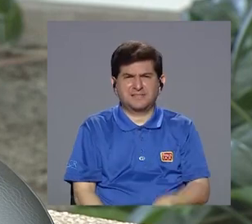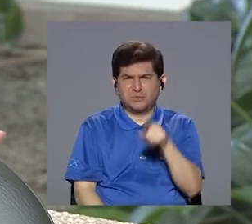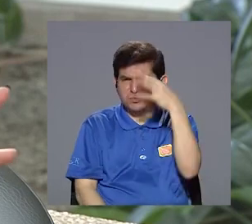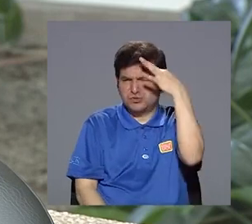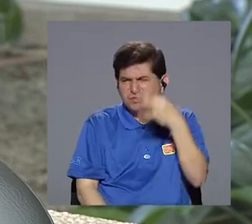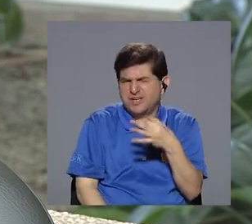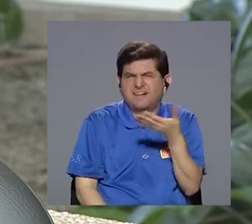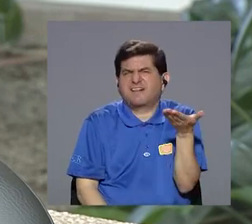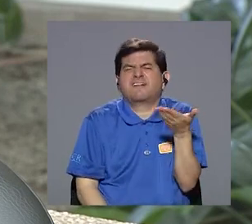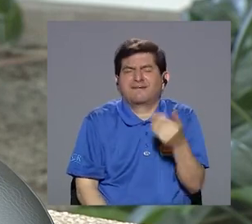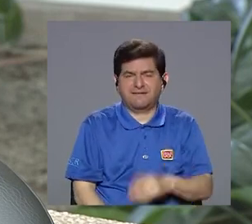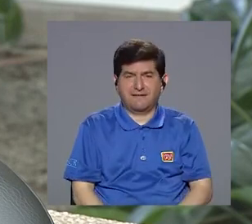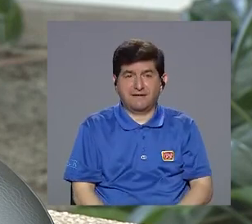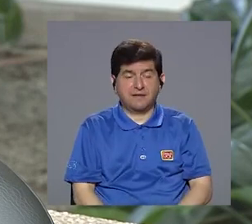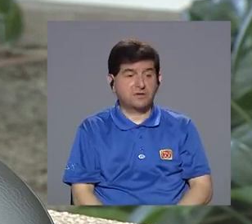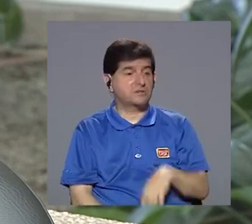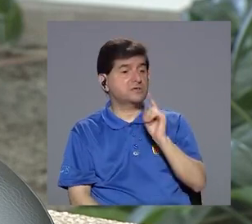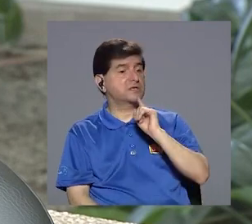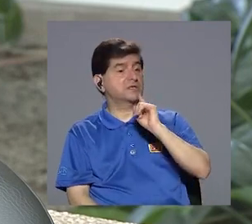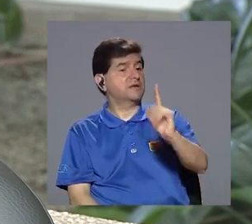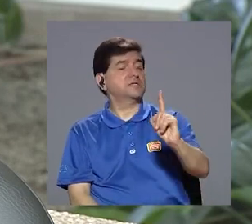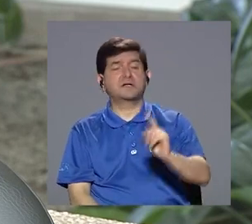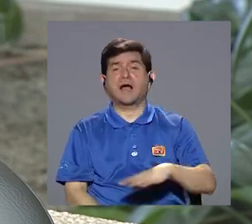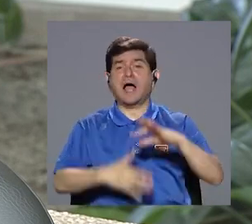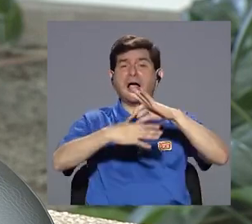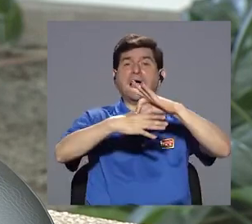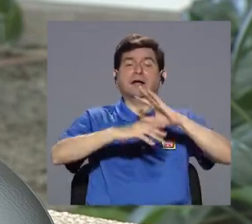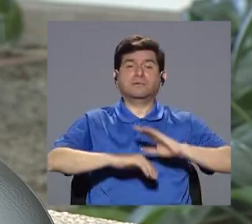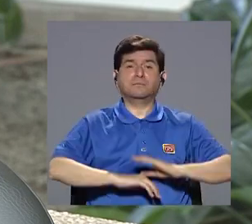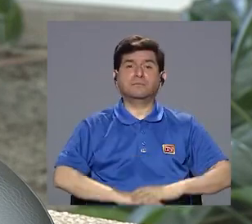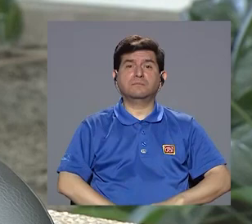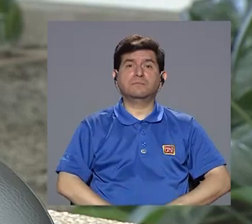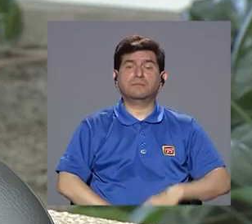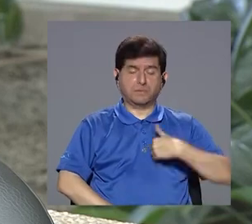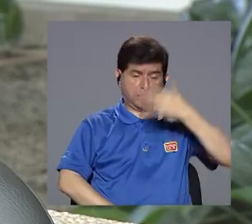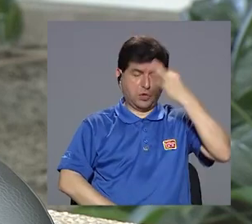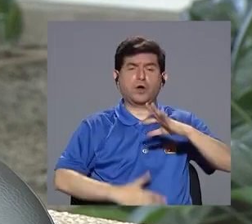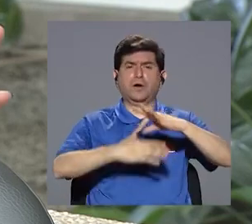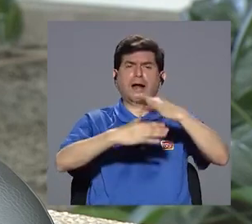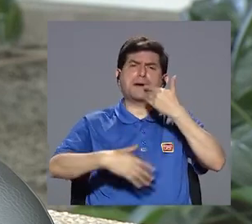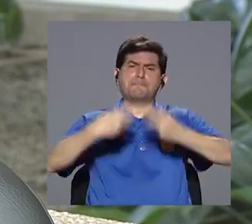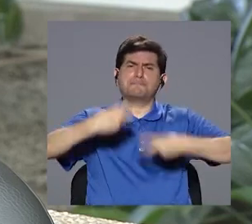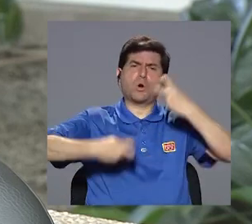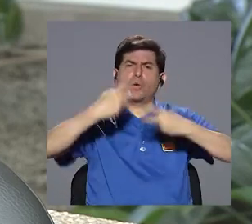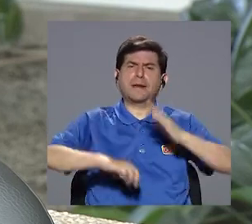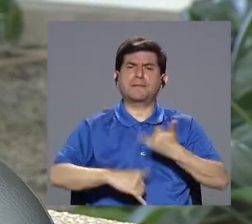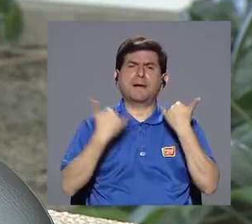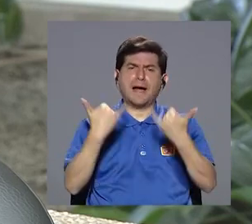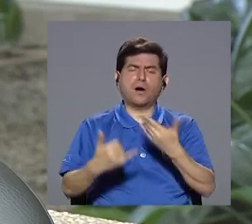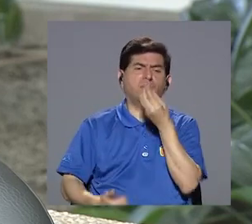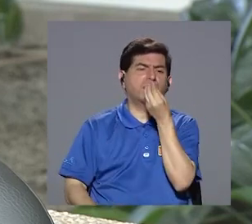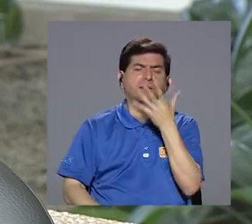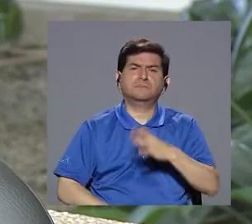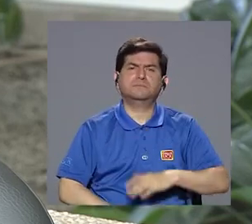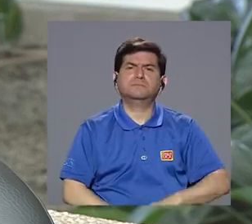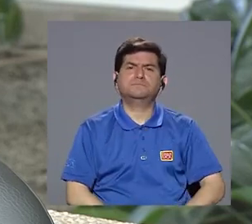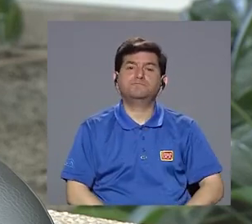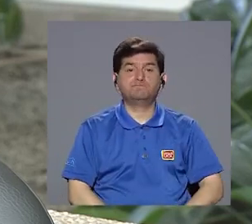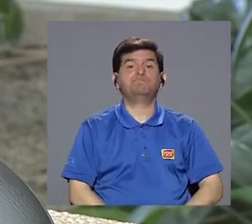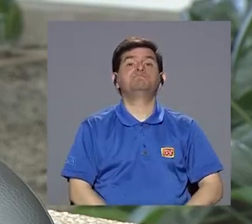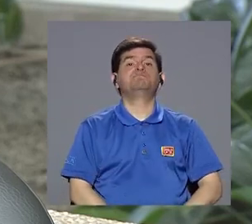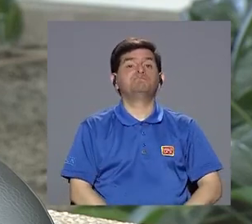¿Qué te parece que es lo más problemático? Entonces, de repente el chico te va a decir, la carne. A mí me parece que la carne es lo más problemático que tenemos en la